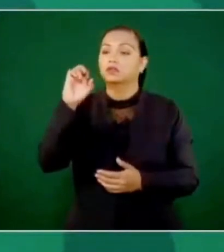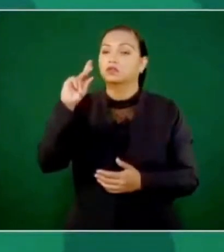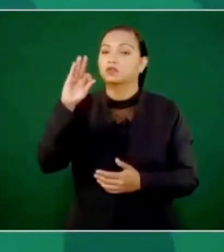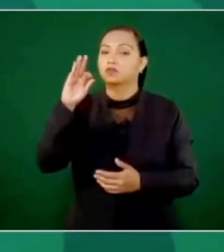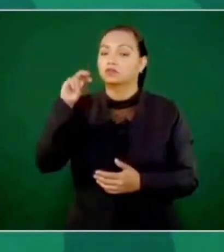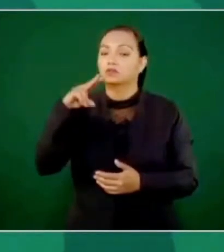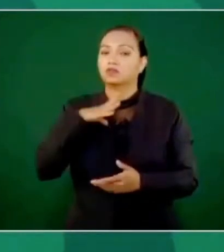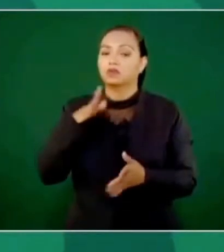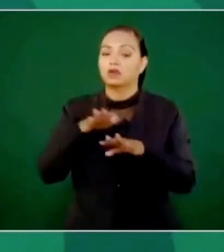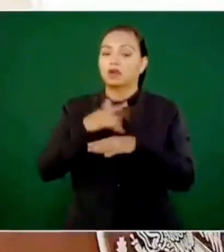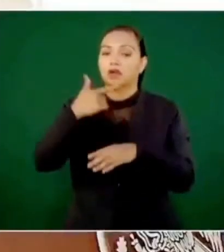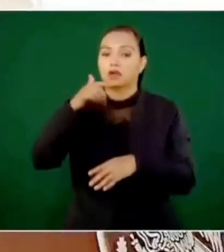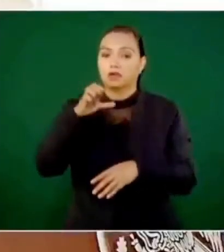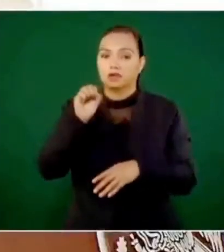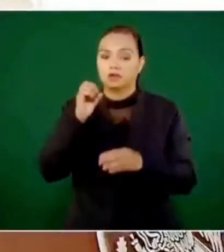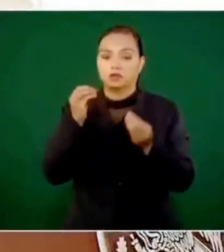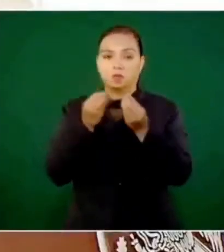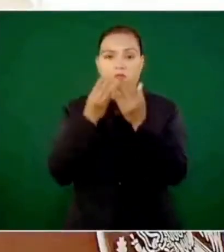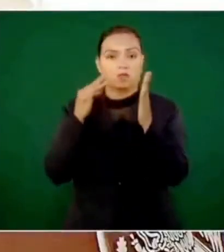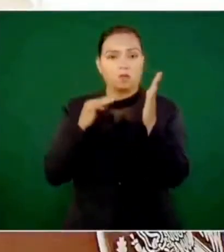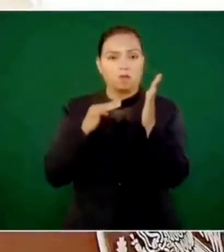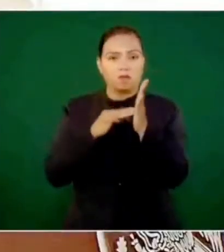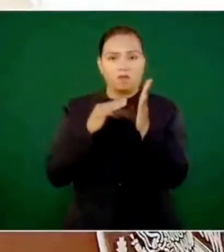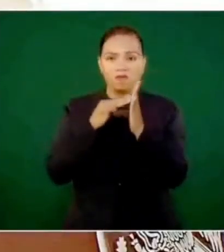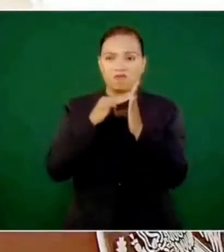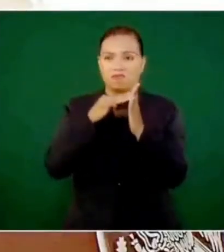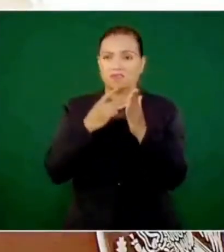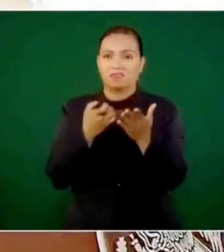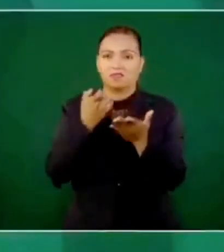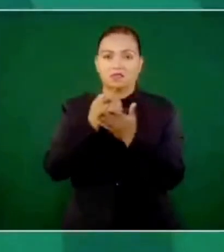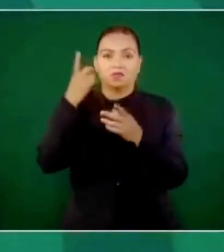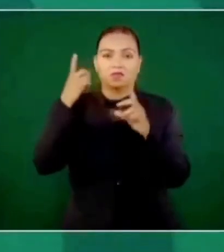de miles de millones de dólares.